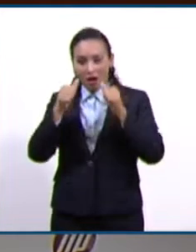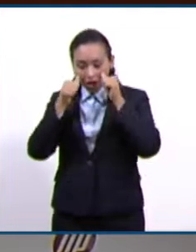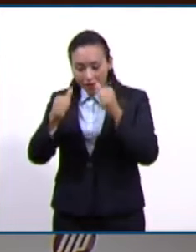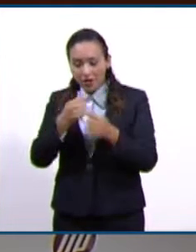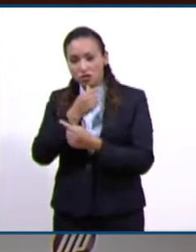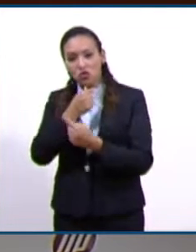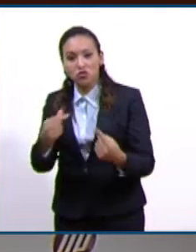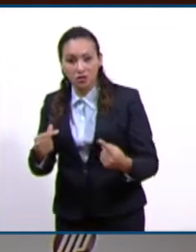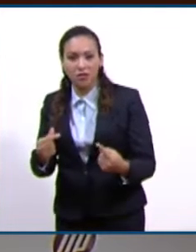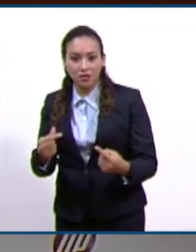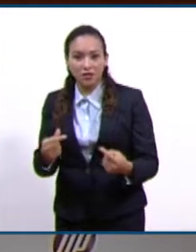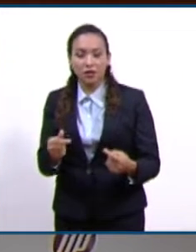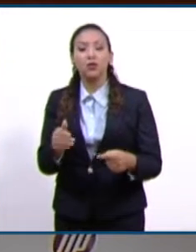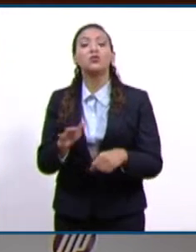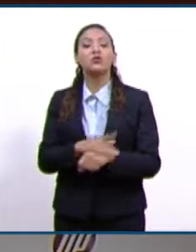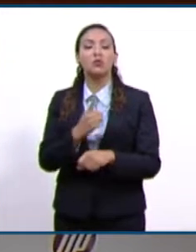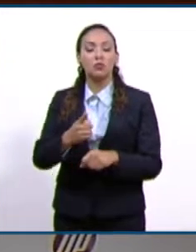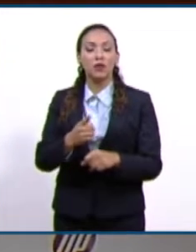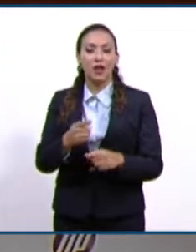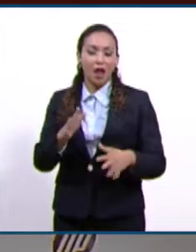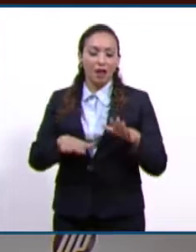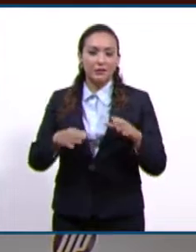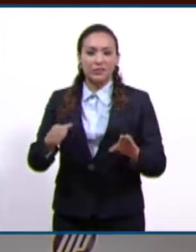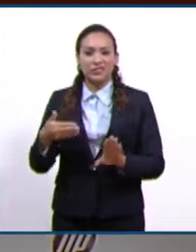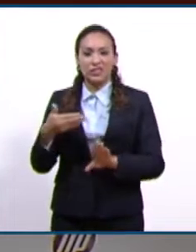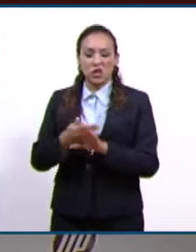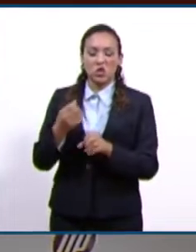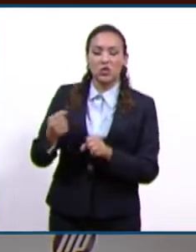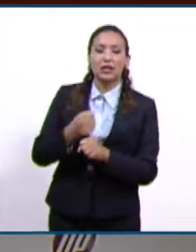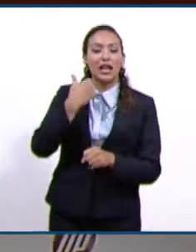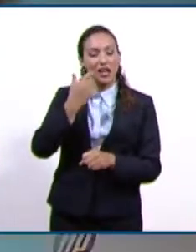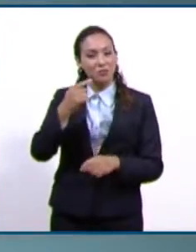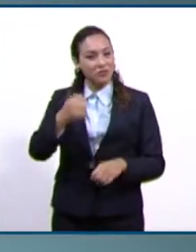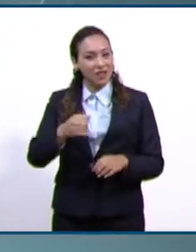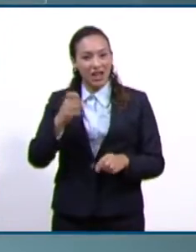de violencia con la pretensión de erradicarla.